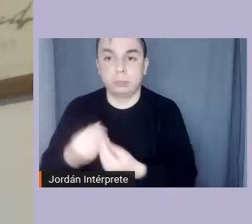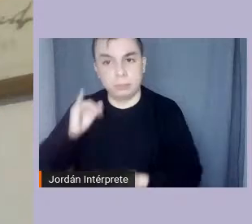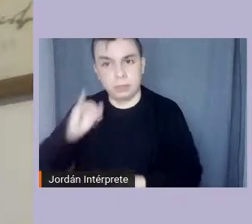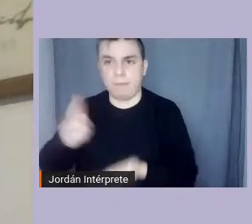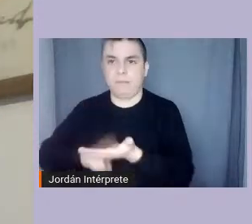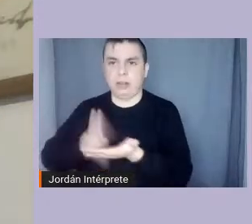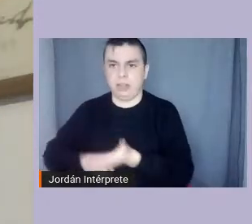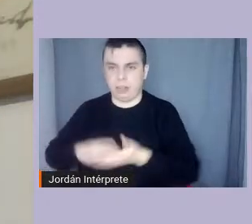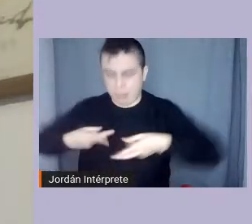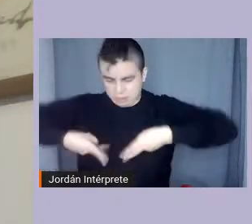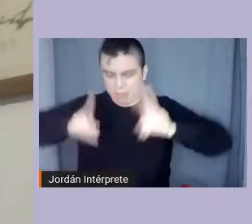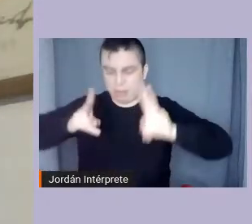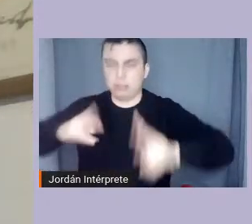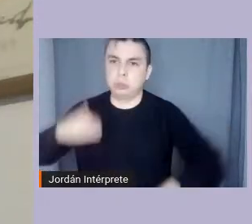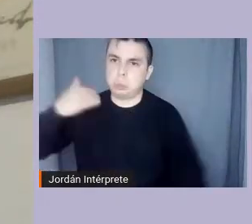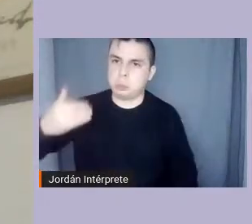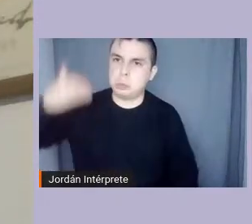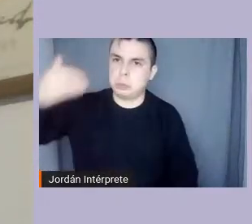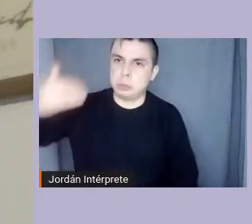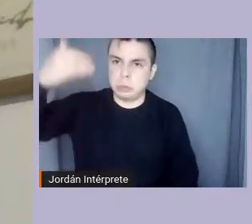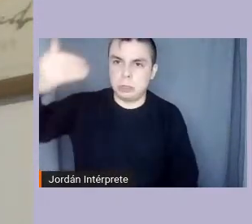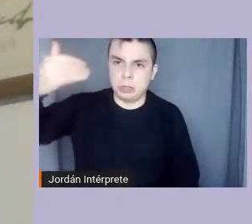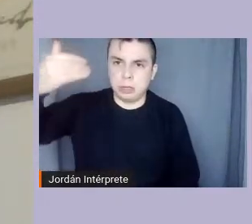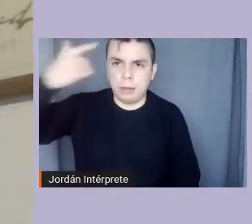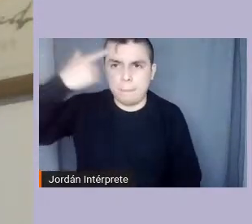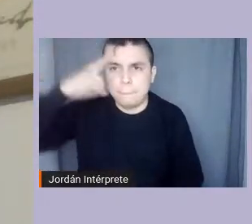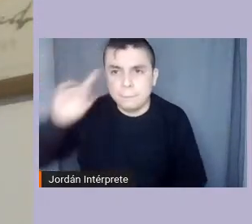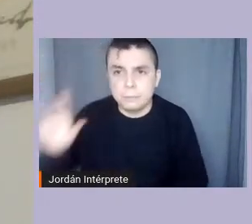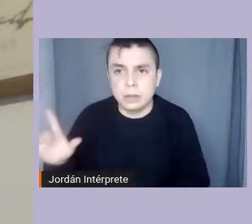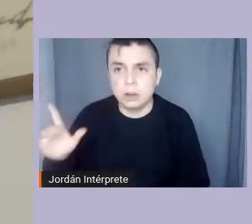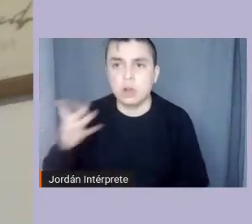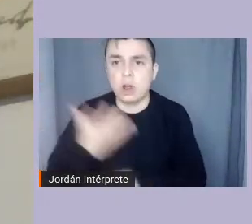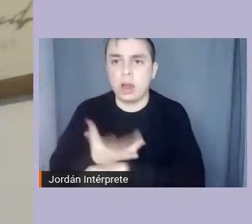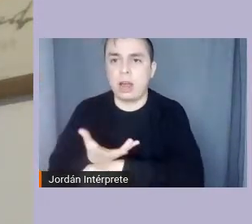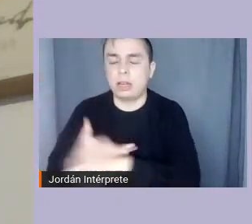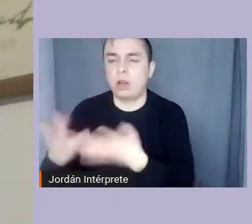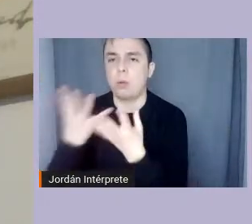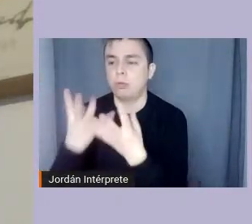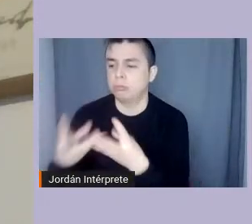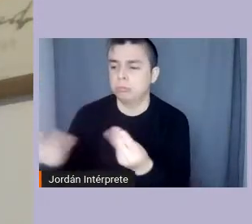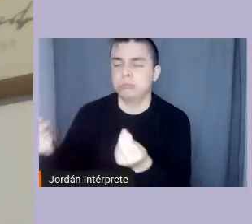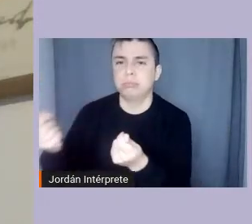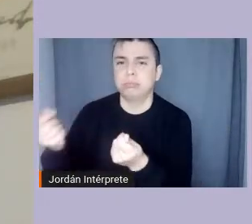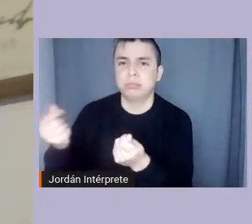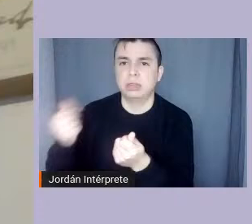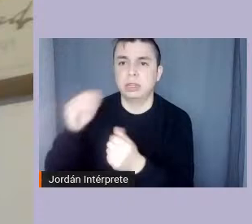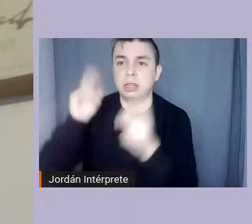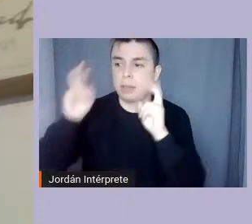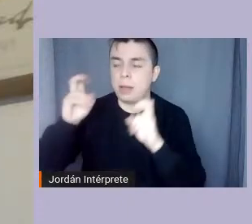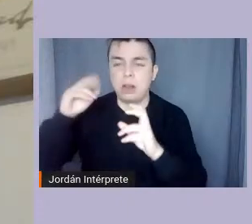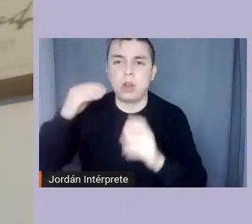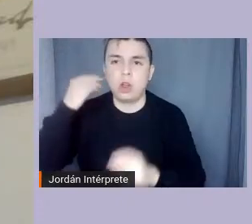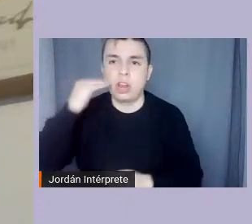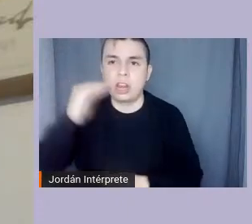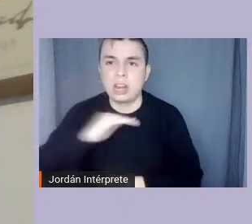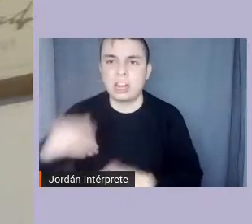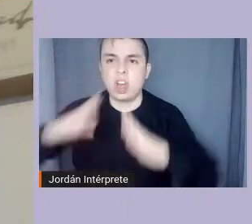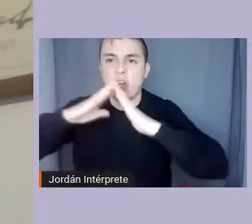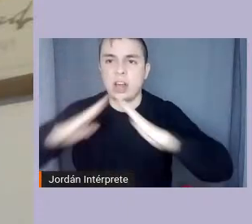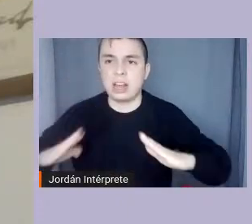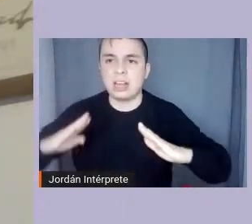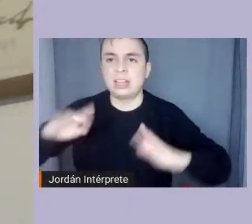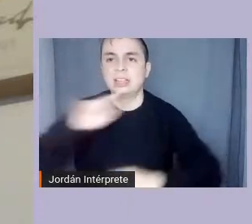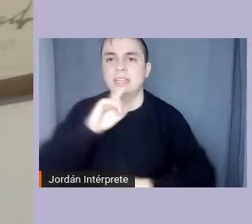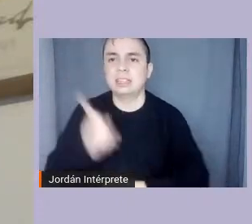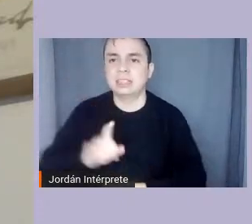derechos, por ejemplo, pero basta ver la invisibilización, por ejemplo, a los niños del Sename, o la inequidad en